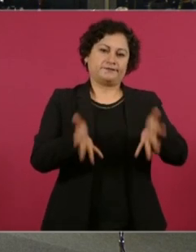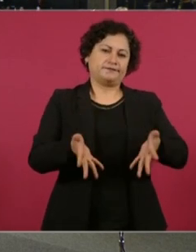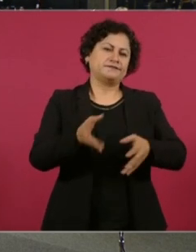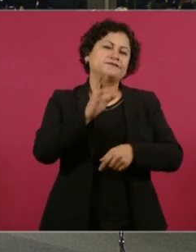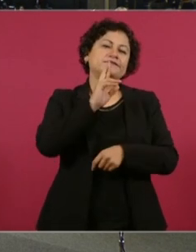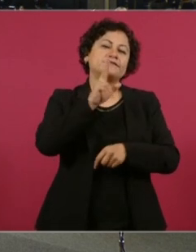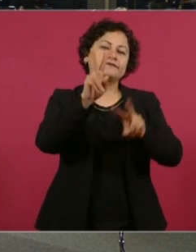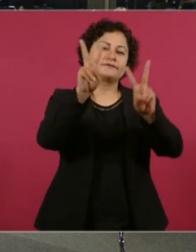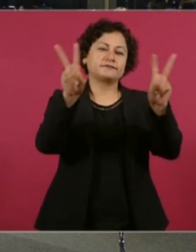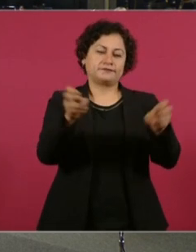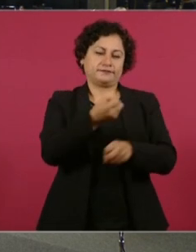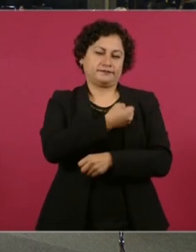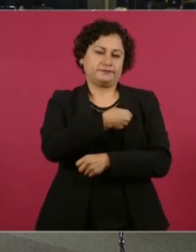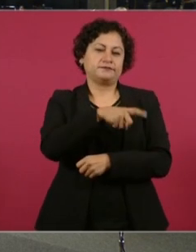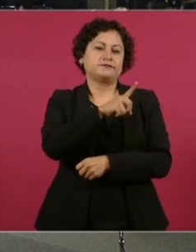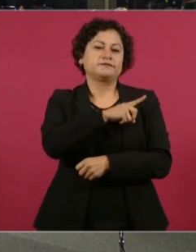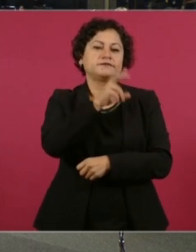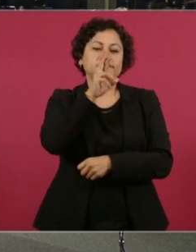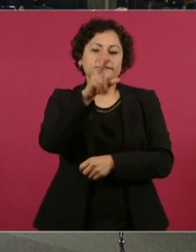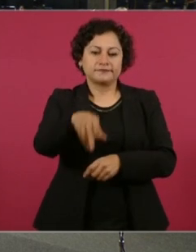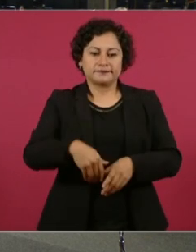mejor.